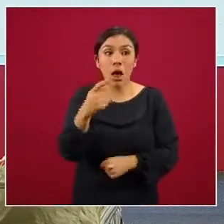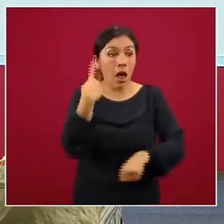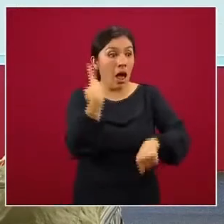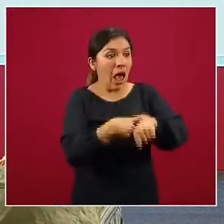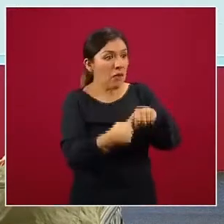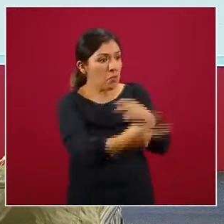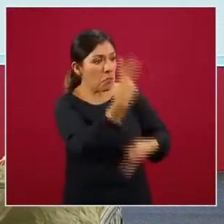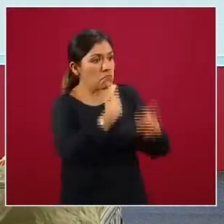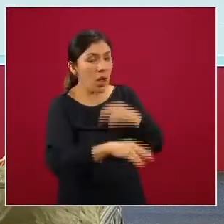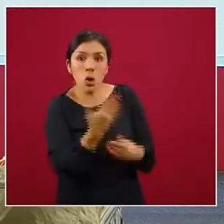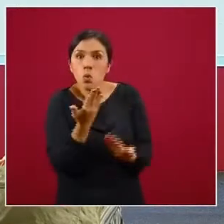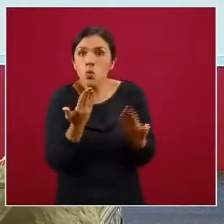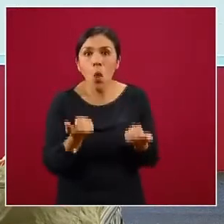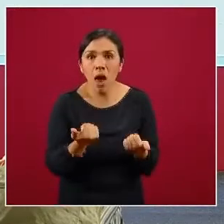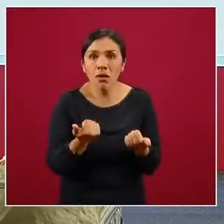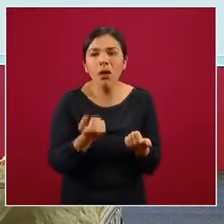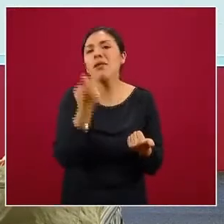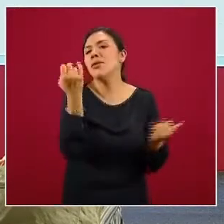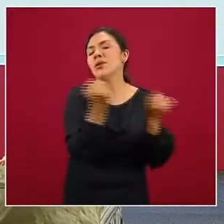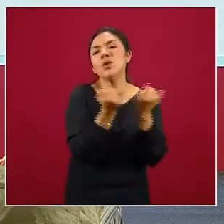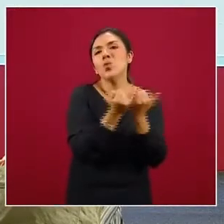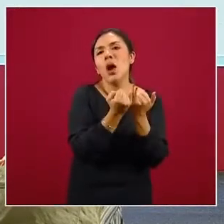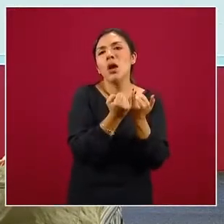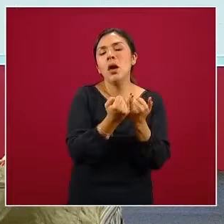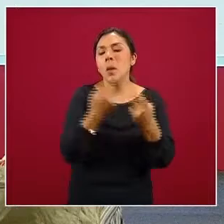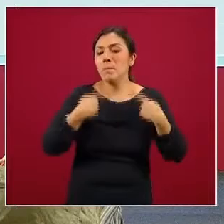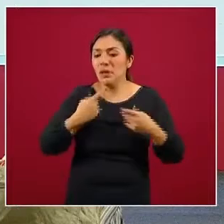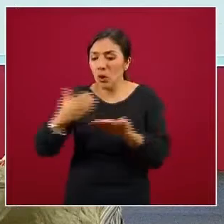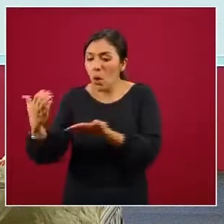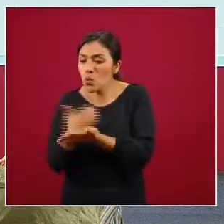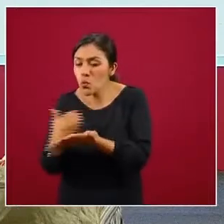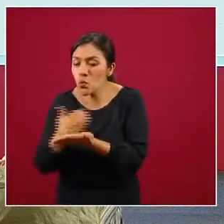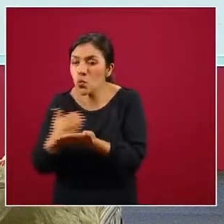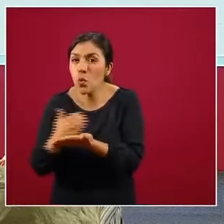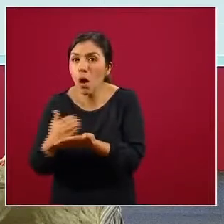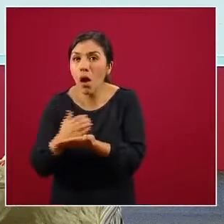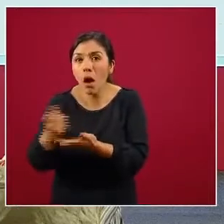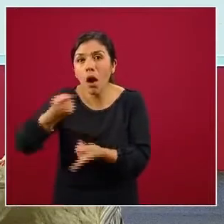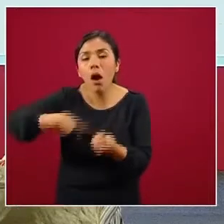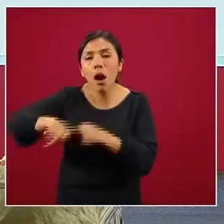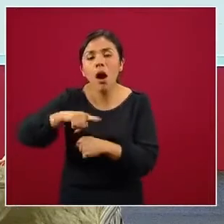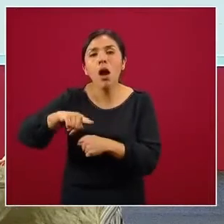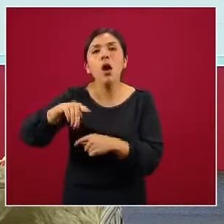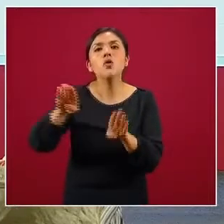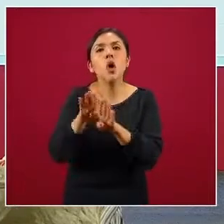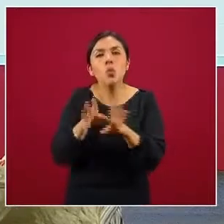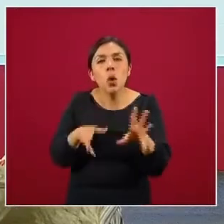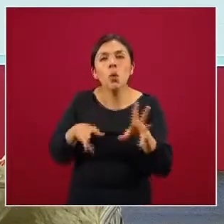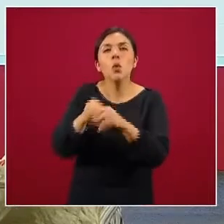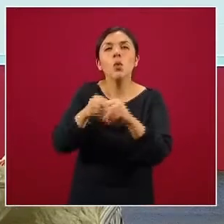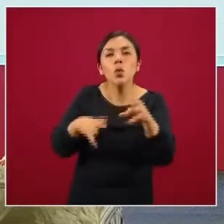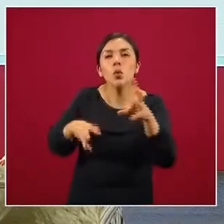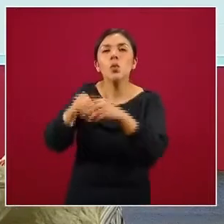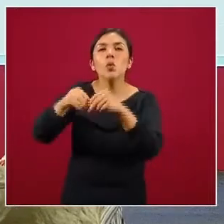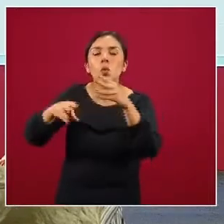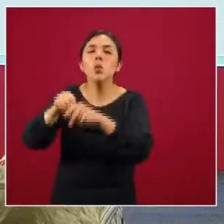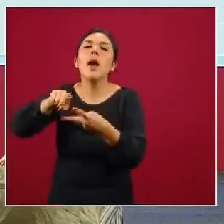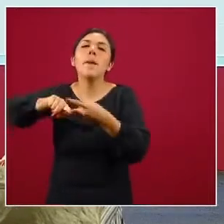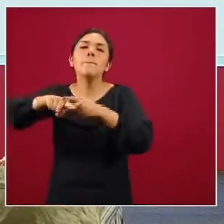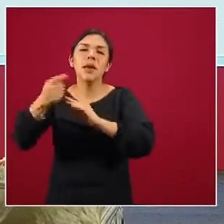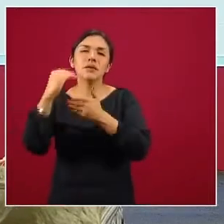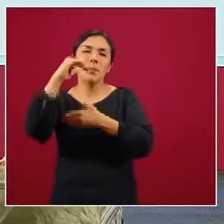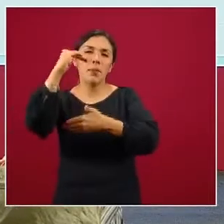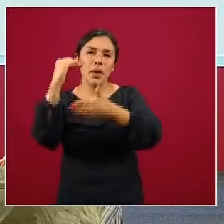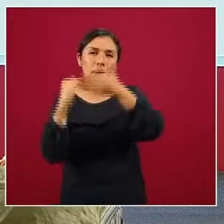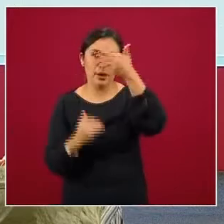la epidemia, llega un punto en donde también la velocidad en la que se van sumando los casos recuperados empieza a